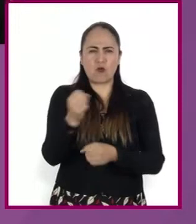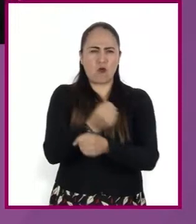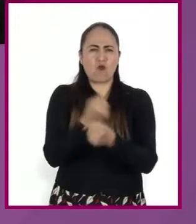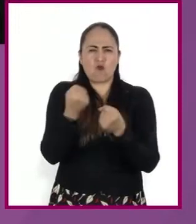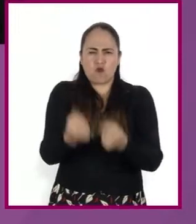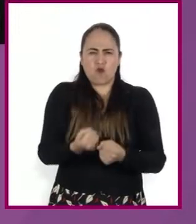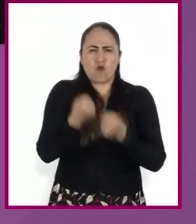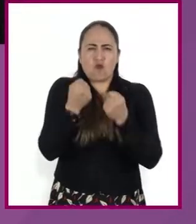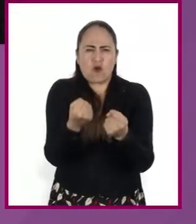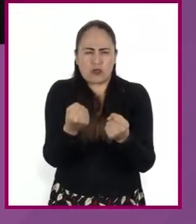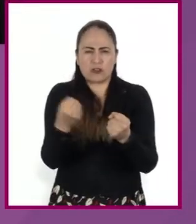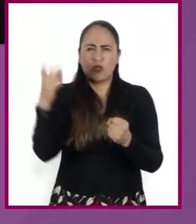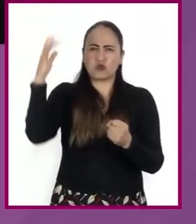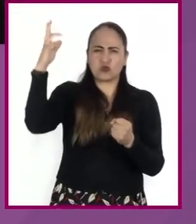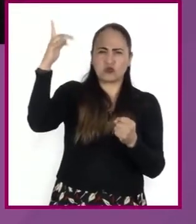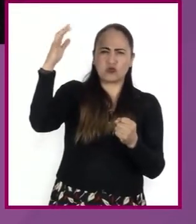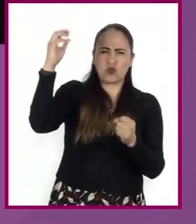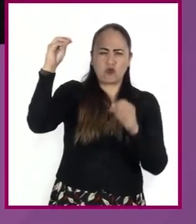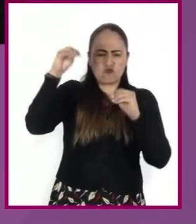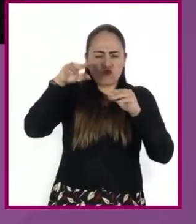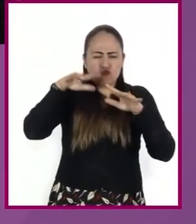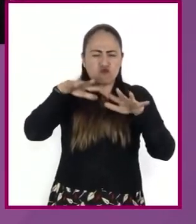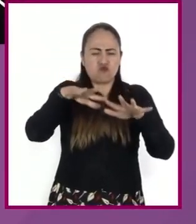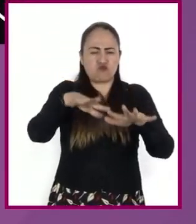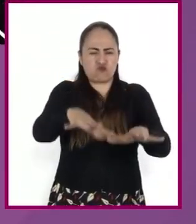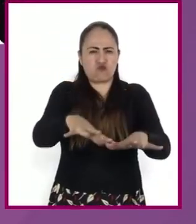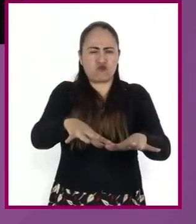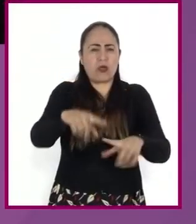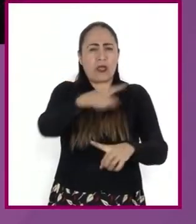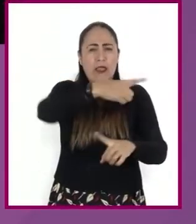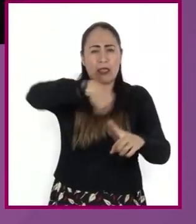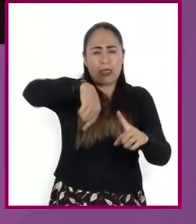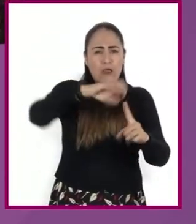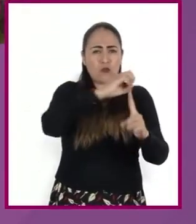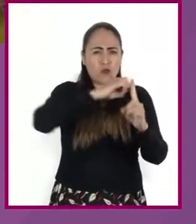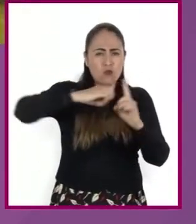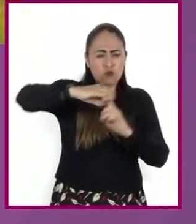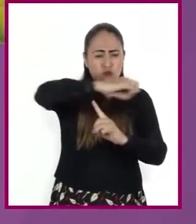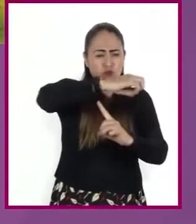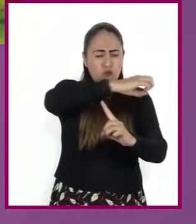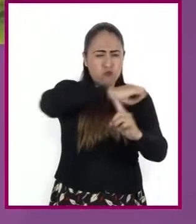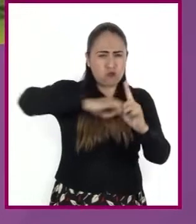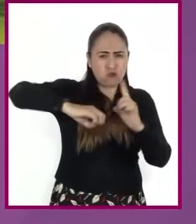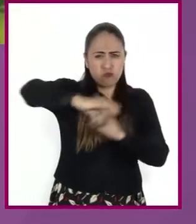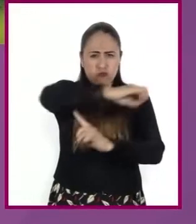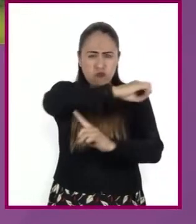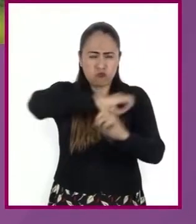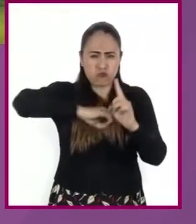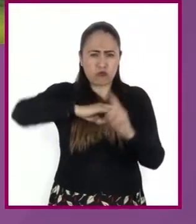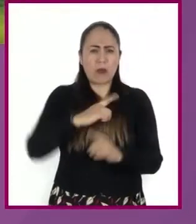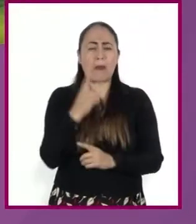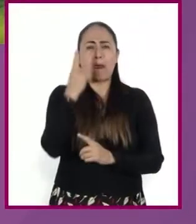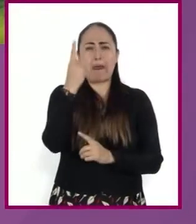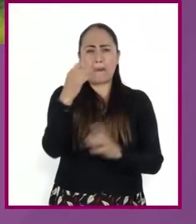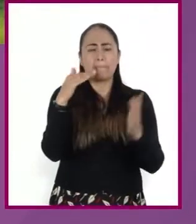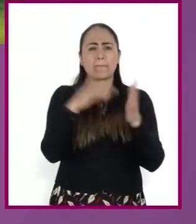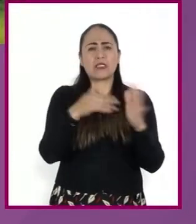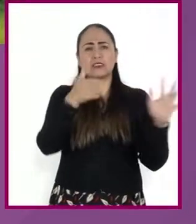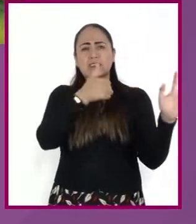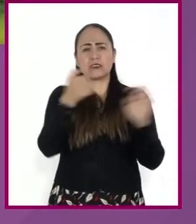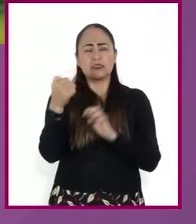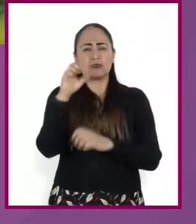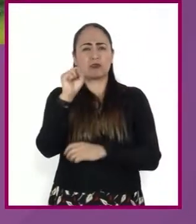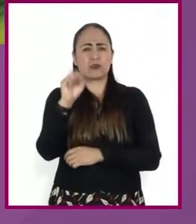que emanaba del Sol y que influía en el movimiento de los planetas. En 1666, el